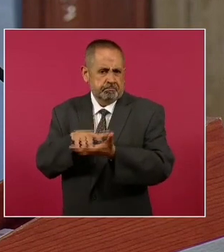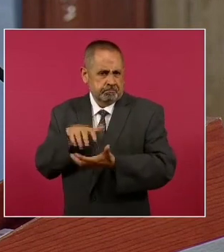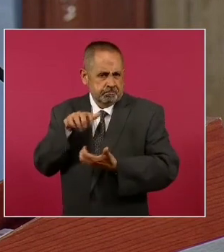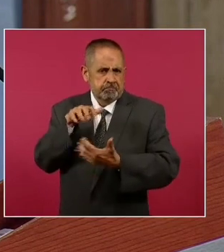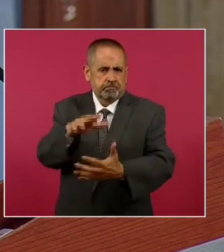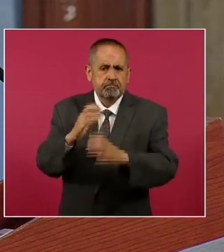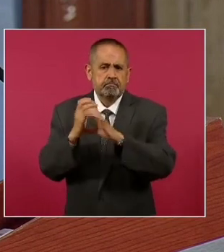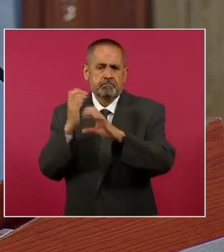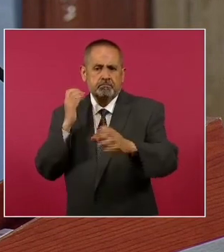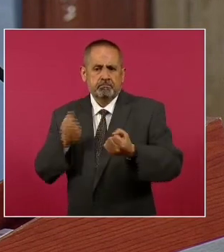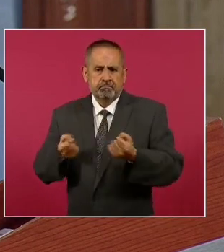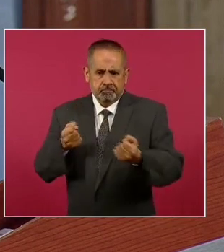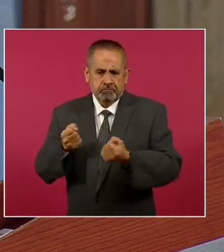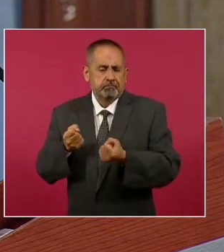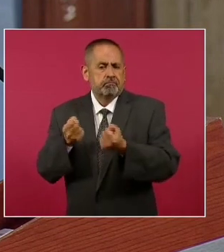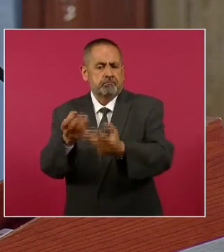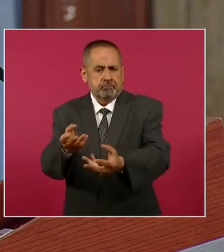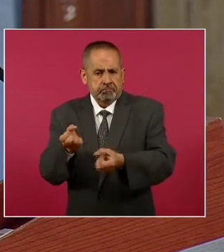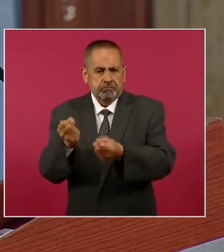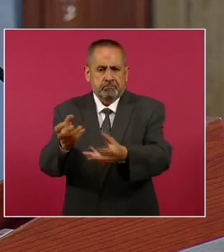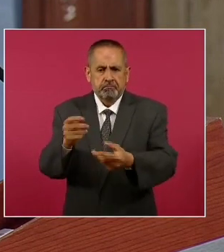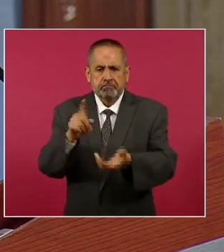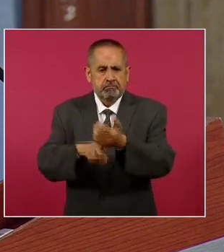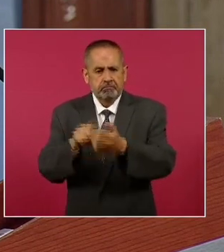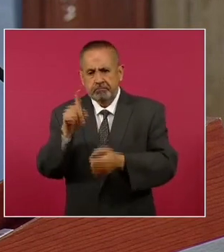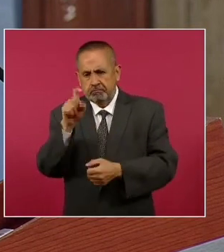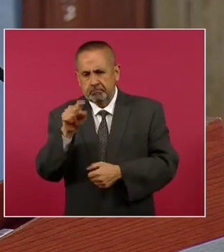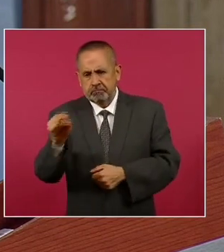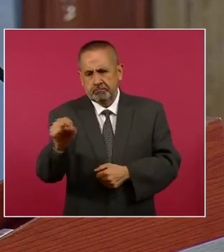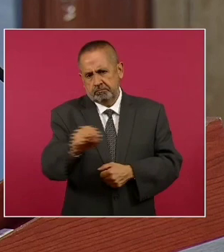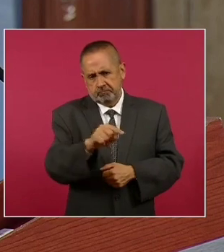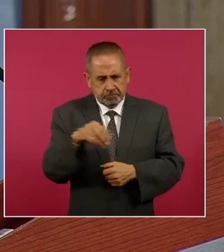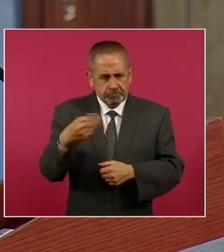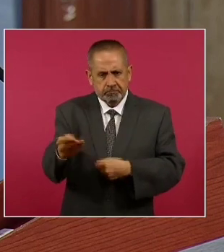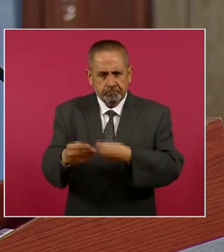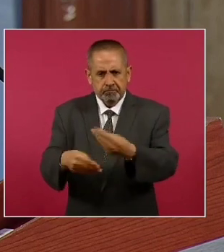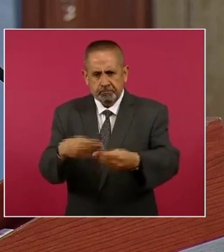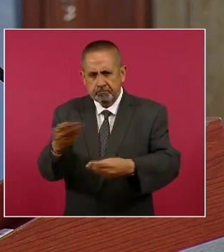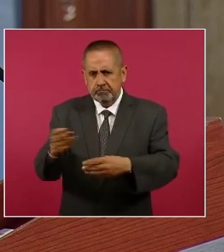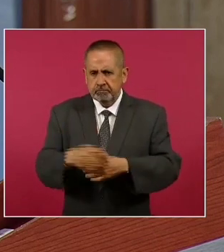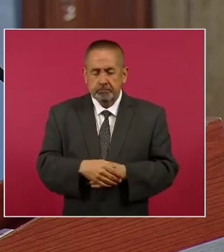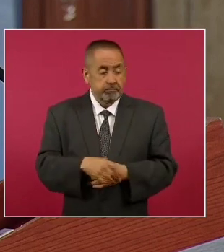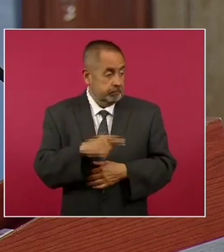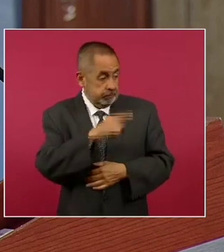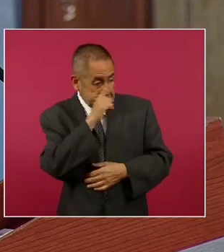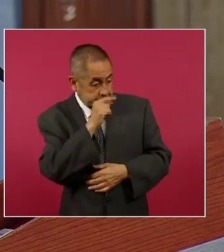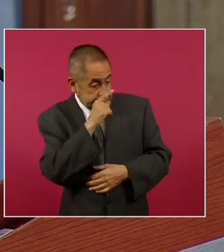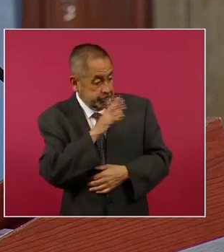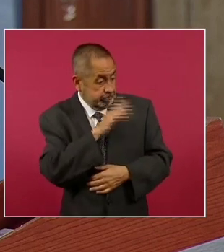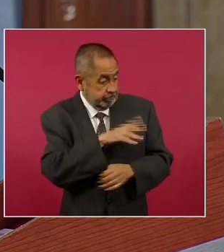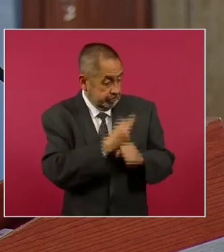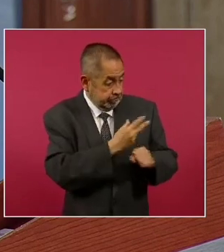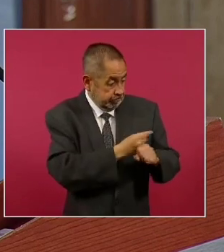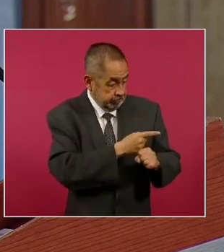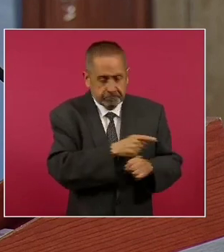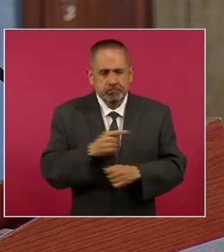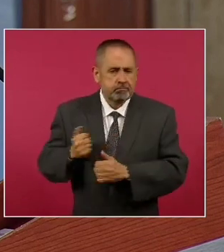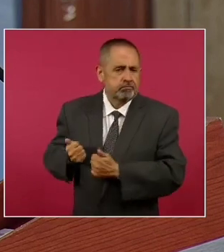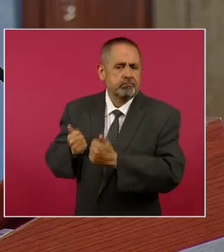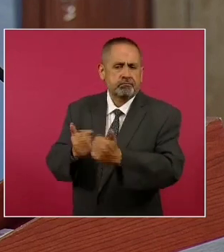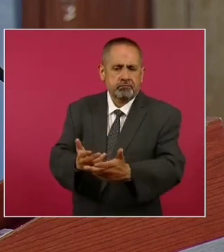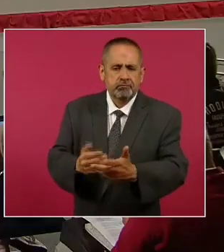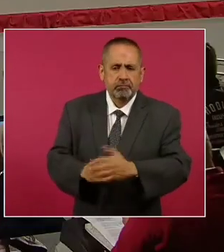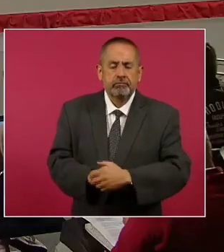carros tanque para distribuir a la población cuando el acueducto falle y esté en reparación. En apoyo al